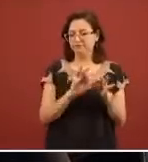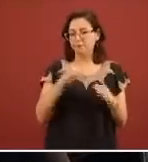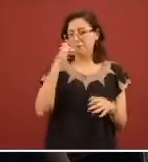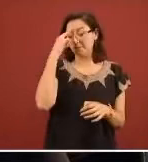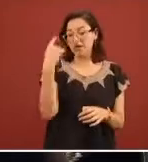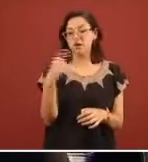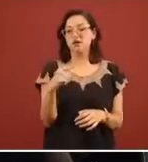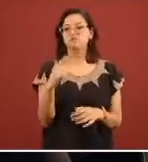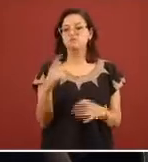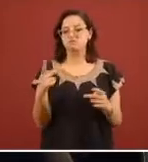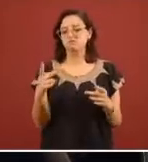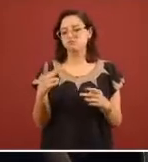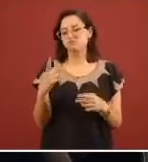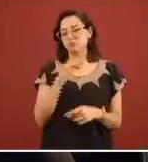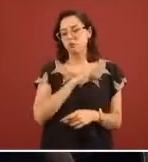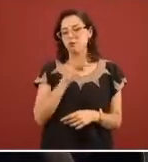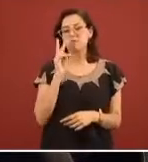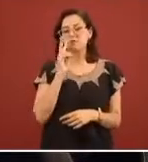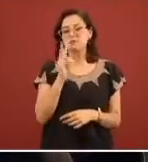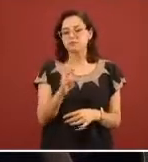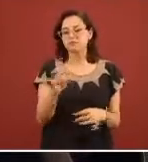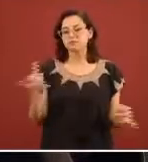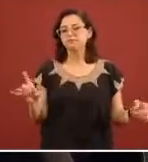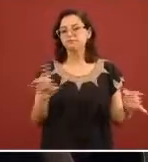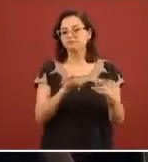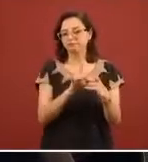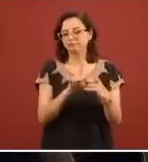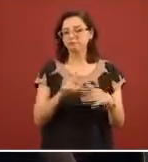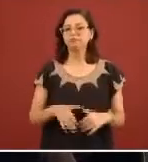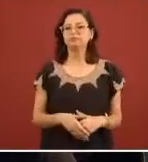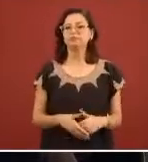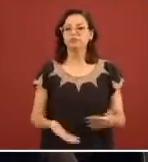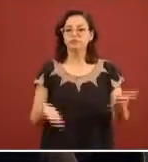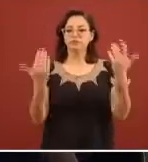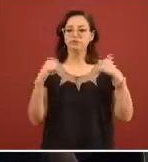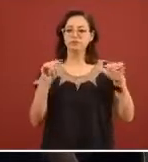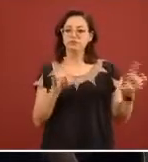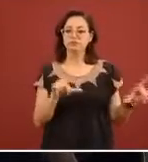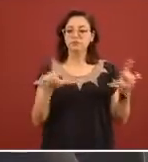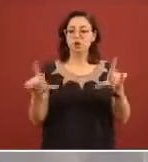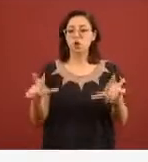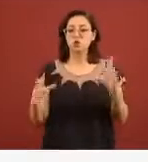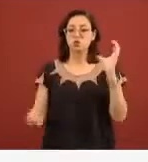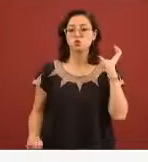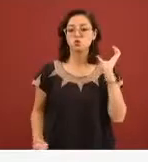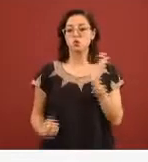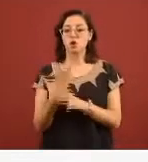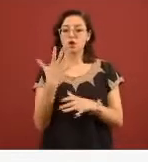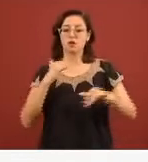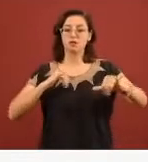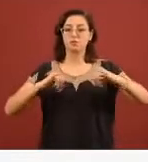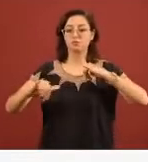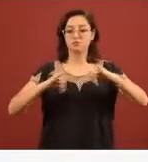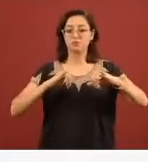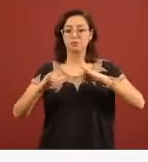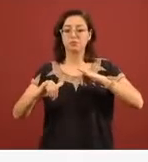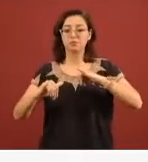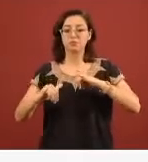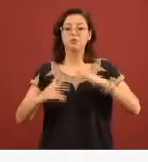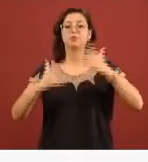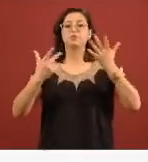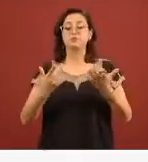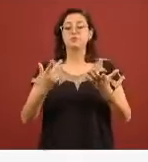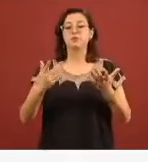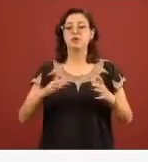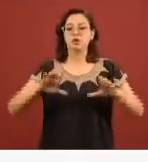puedan tener la correlación. En el siguiente, ahora sí, vemos este nuevo mapa que es el que ahora integra la tasa